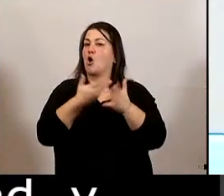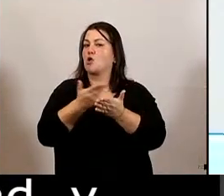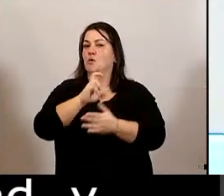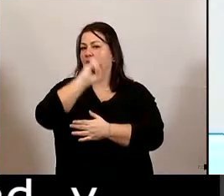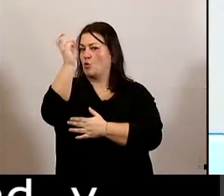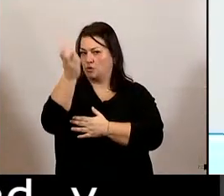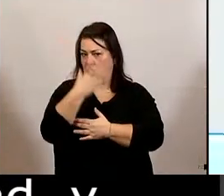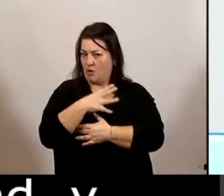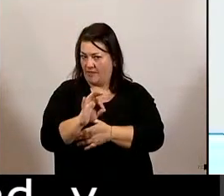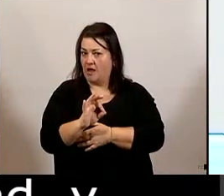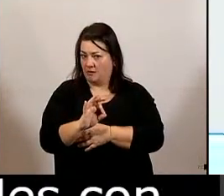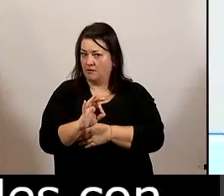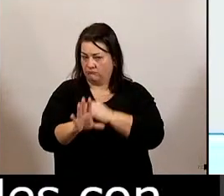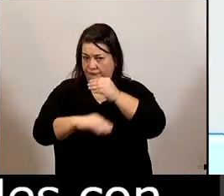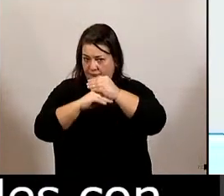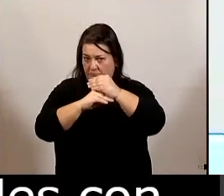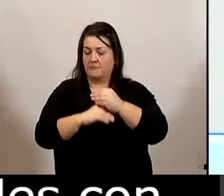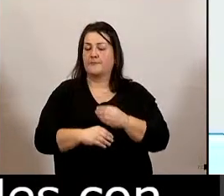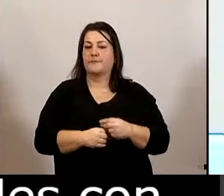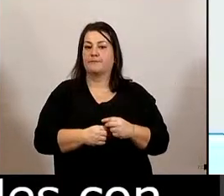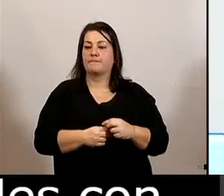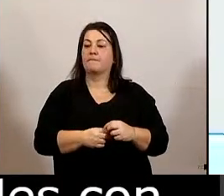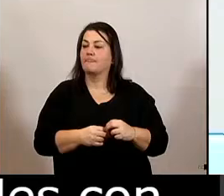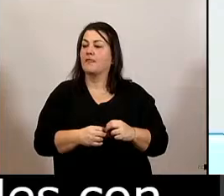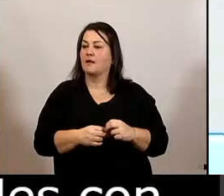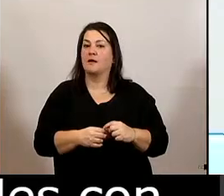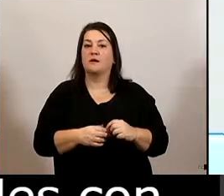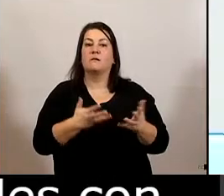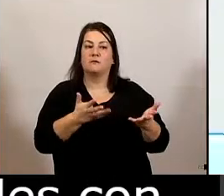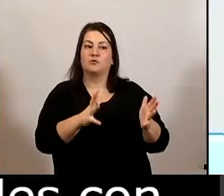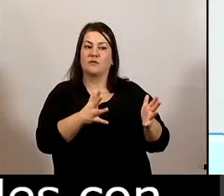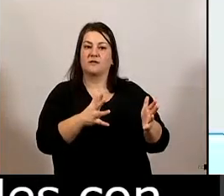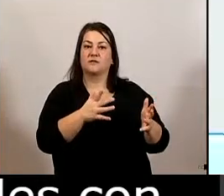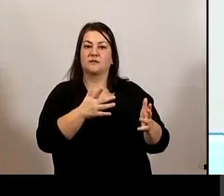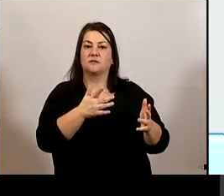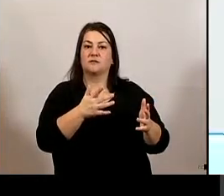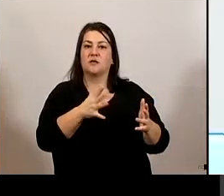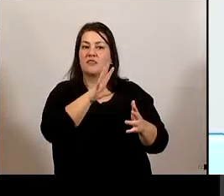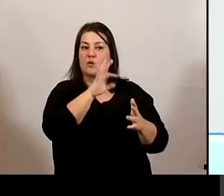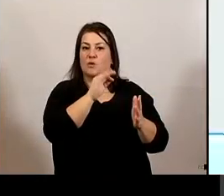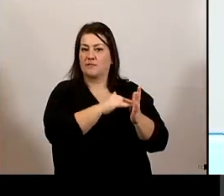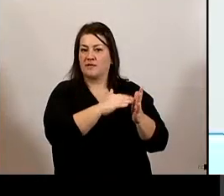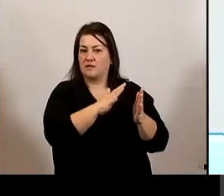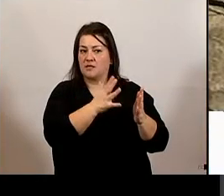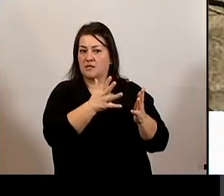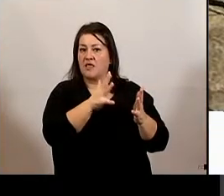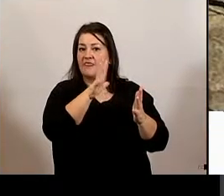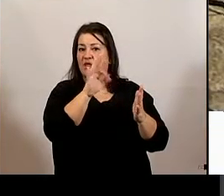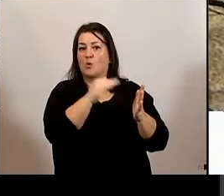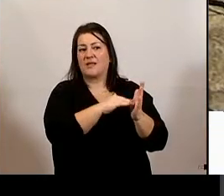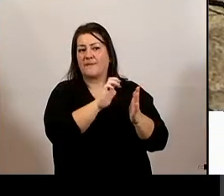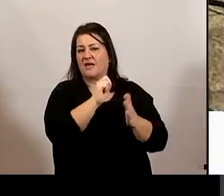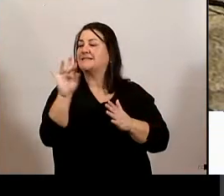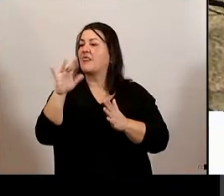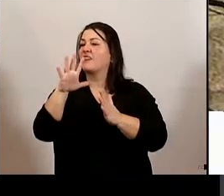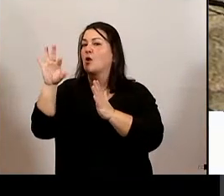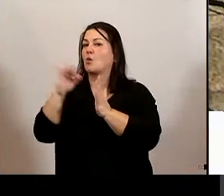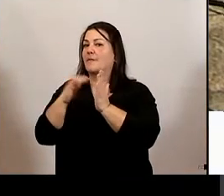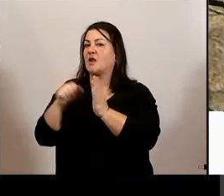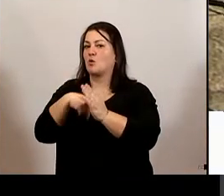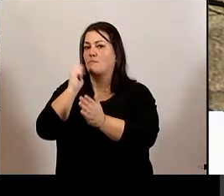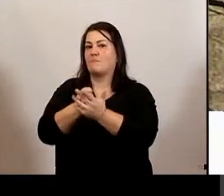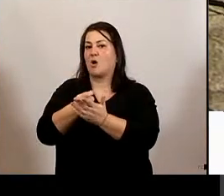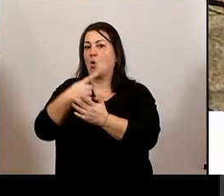también que tuvieran? Vale, entonces, por supuesto, más o menos estimado de 50.000, pero sí, que ahora mismo... 50.000 euros y son un pago único